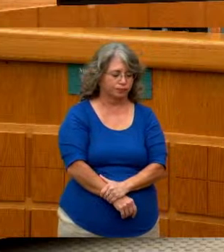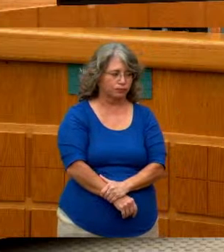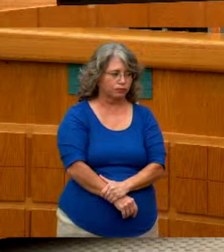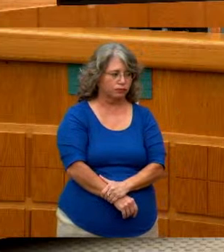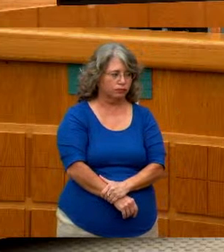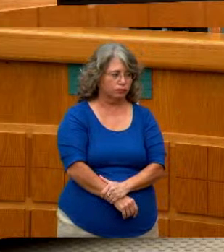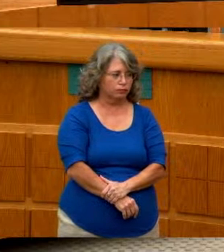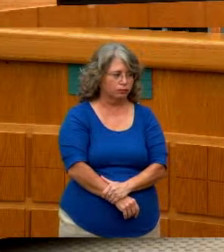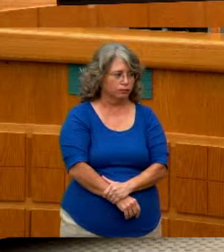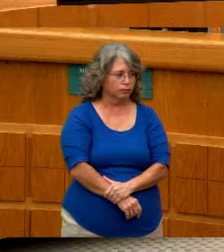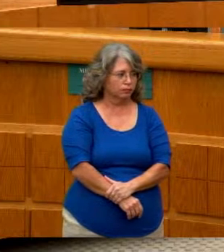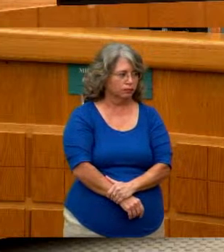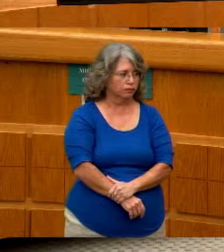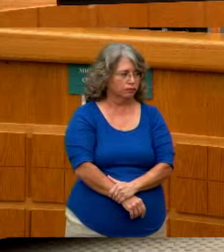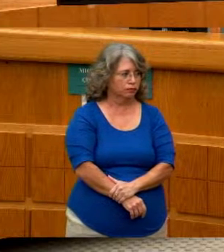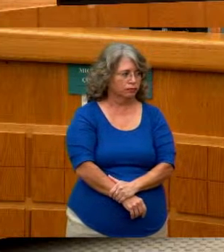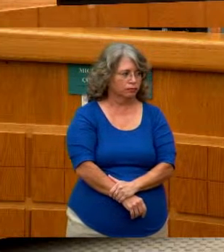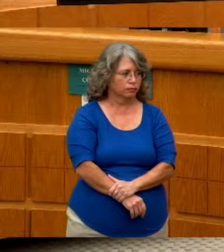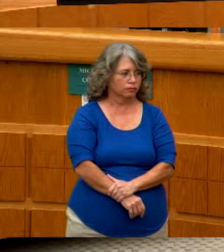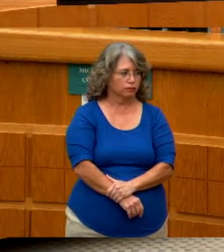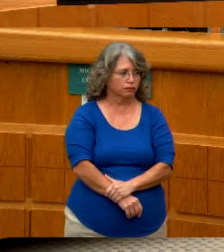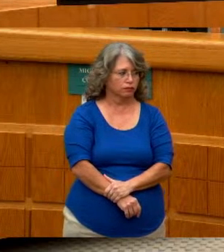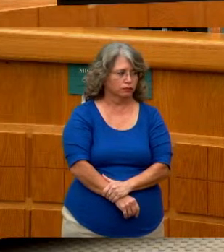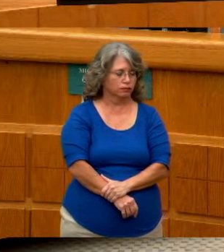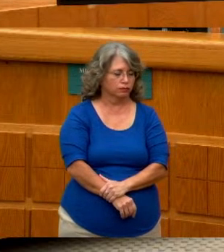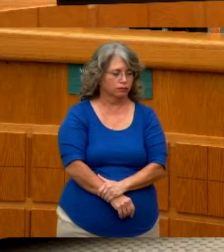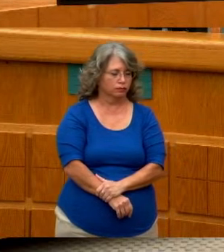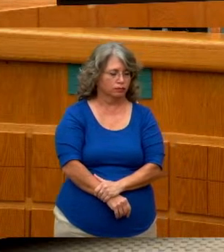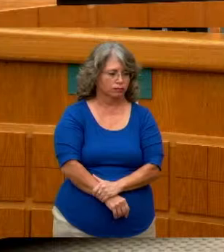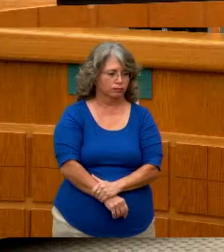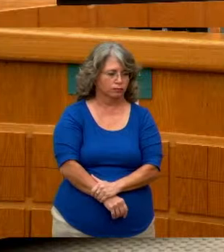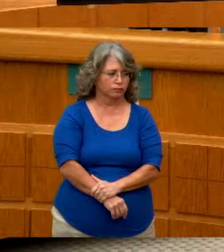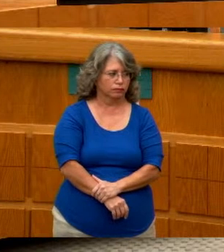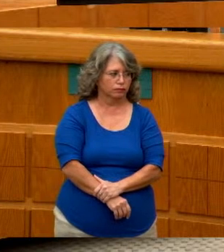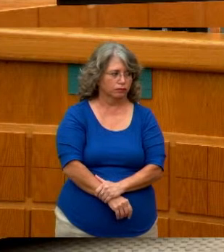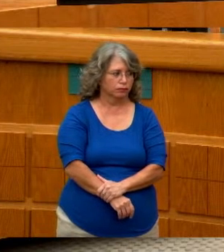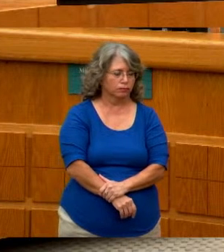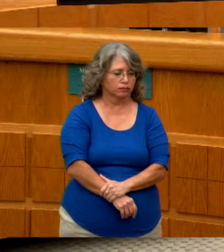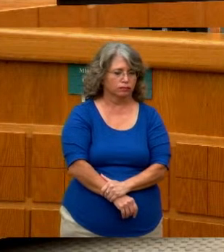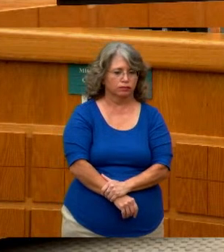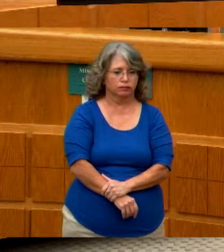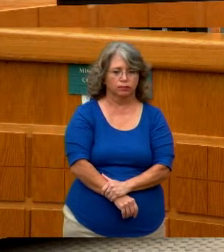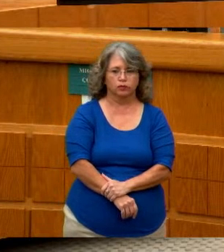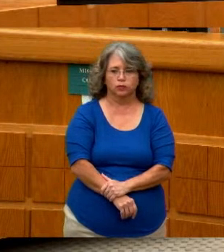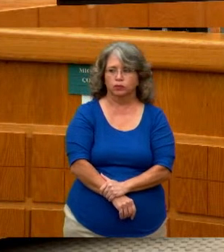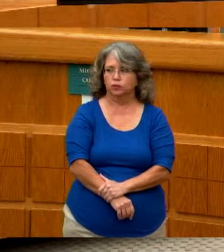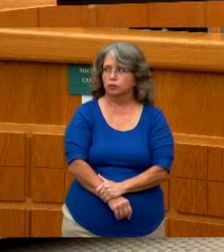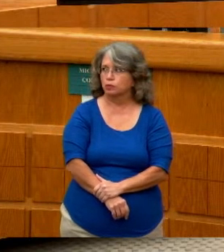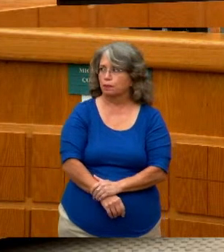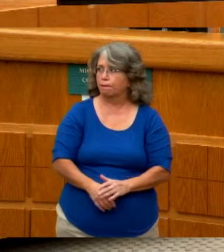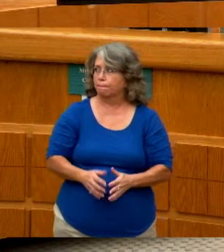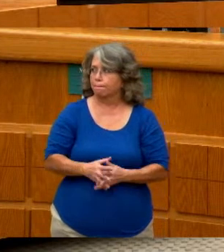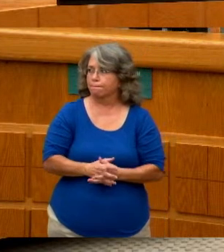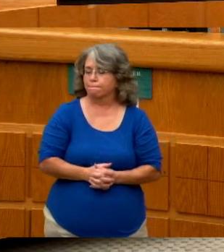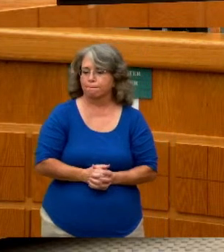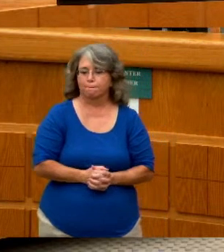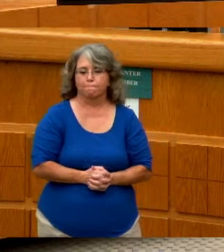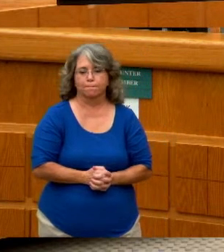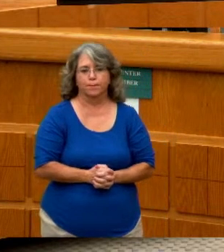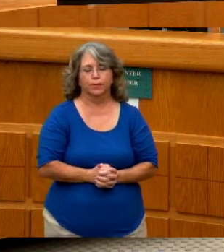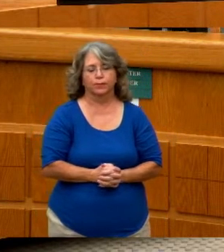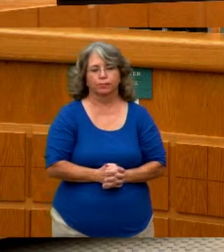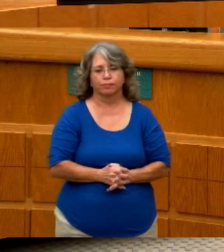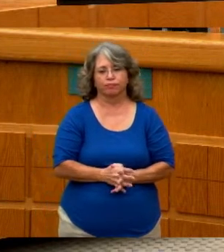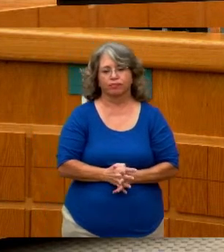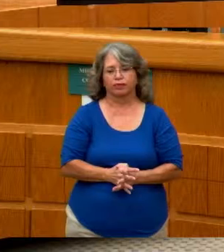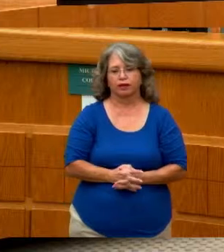de asistir o ser anfitrión de reuniones. Y recuerde, use su cubrebocas, lave sus manos con frecuencias y mantenga su